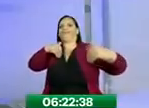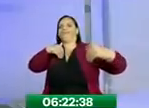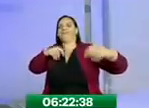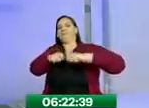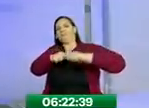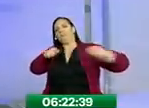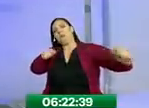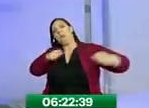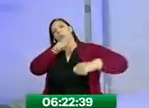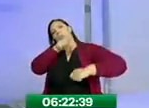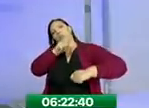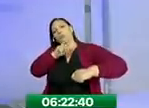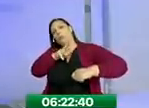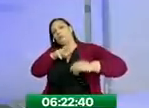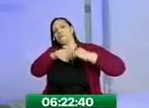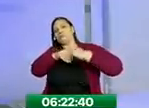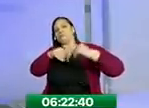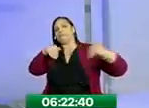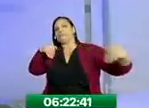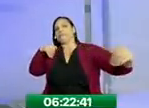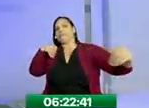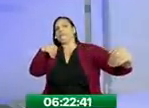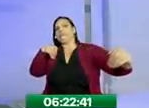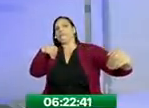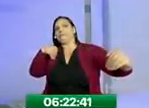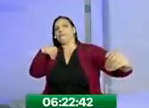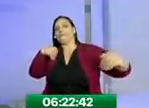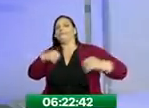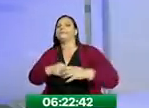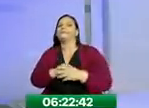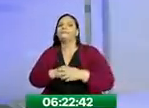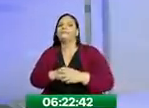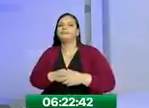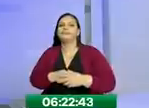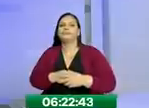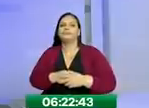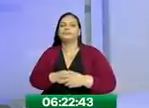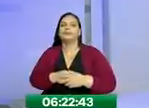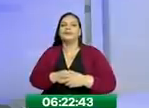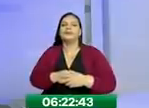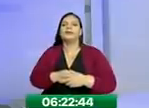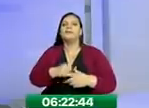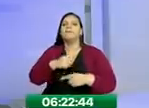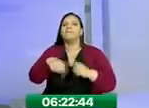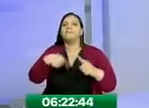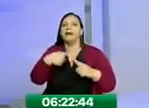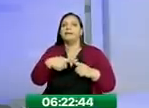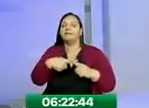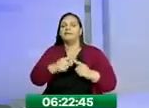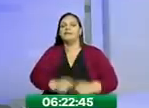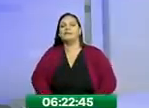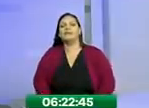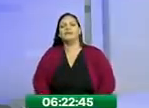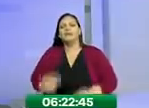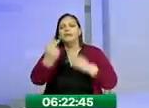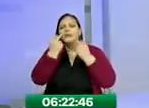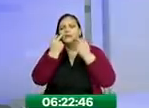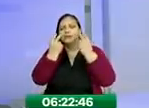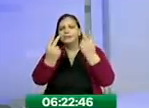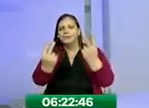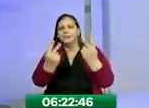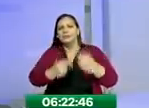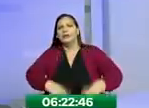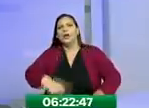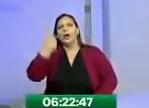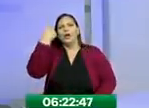cada persona para poder evitar el contagio. Otra cosa que es importante es estar siempre informándose, hacer caso a todo lo que dice